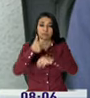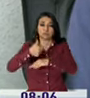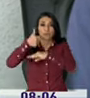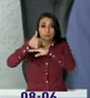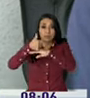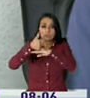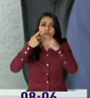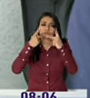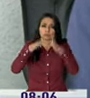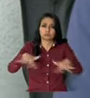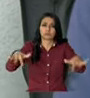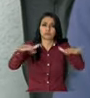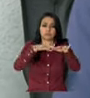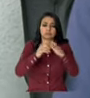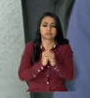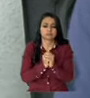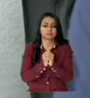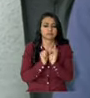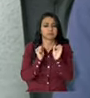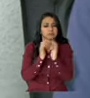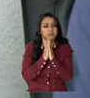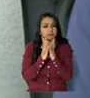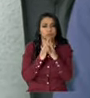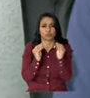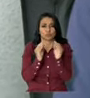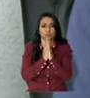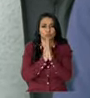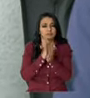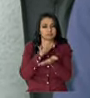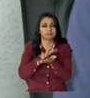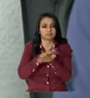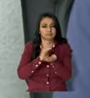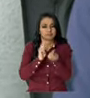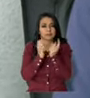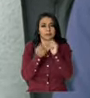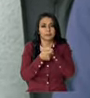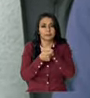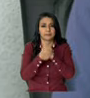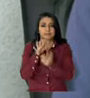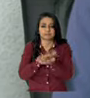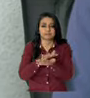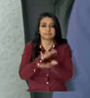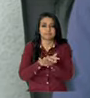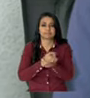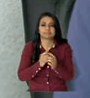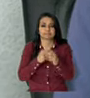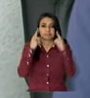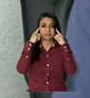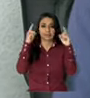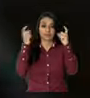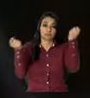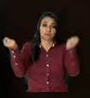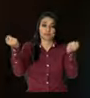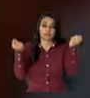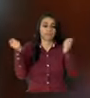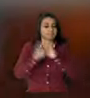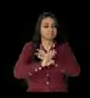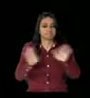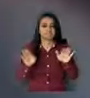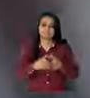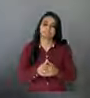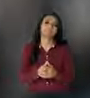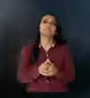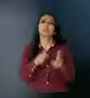al pueblo en general. Vamos a buscar lo más necesario para cambiar esta mentalidad de los conductores. El motivo